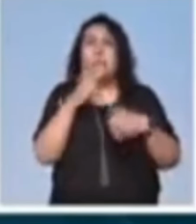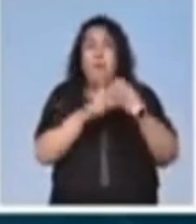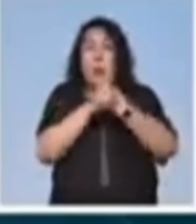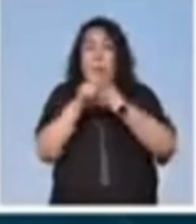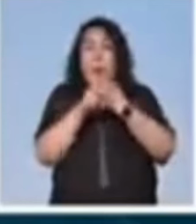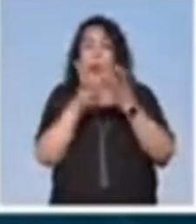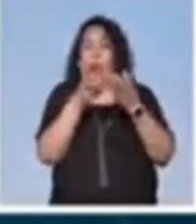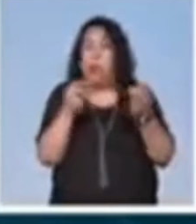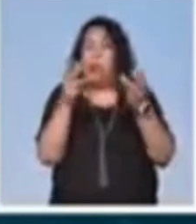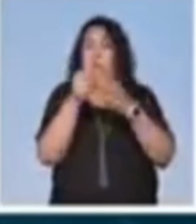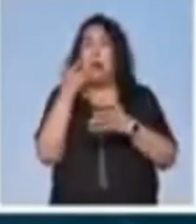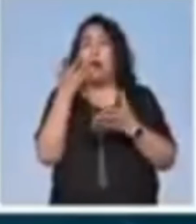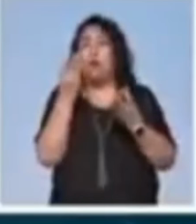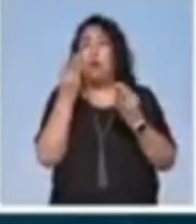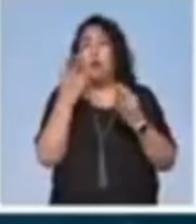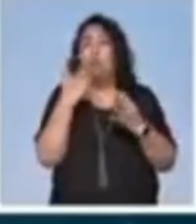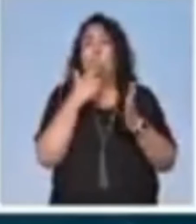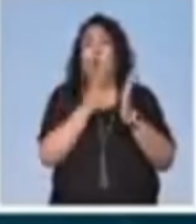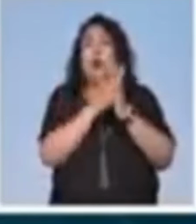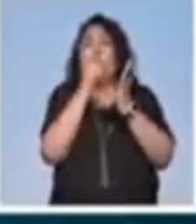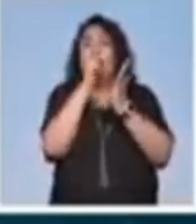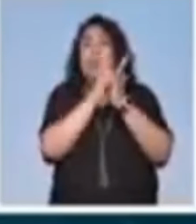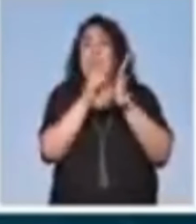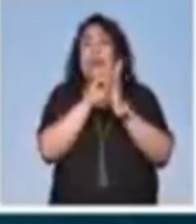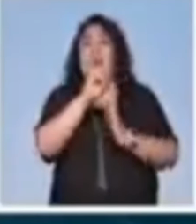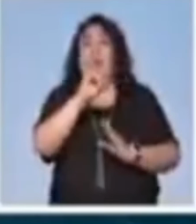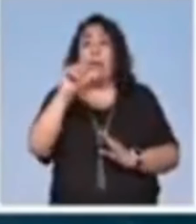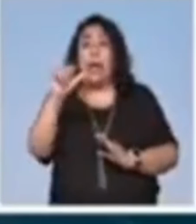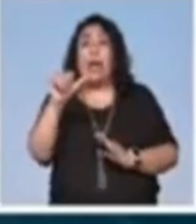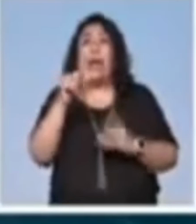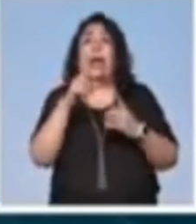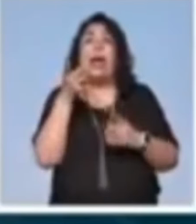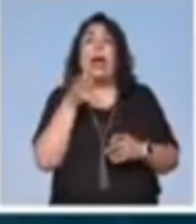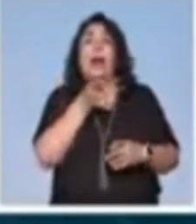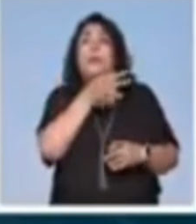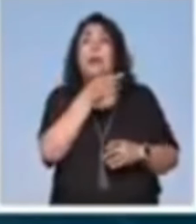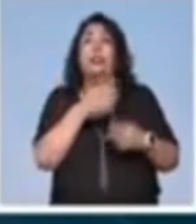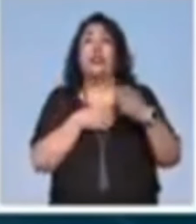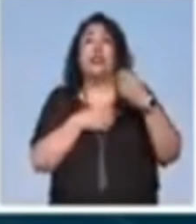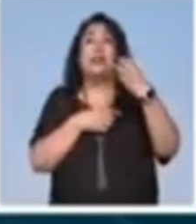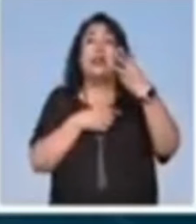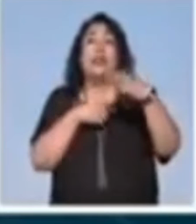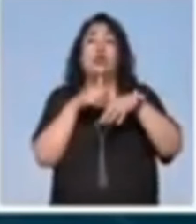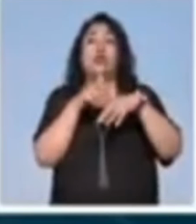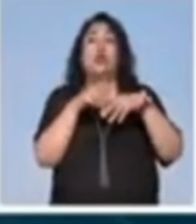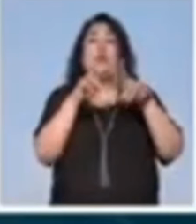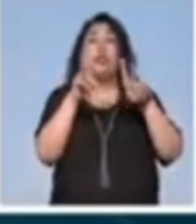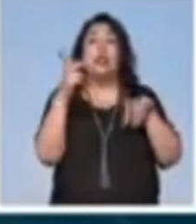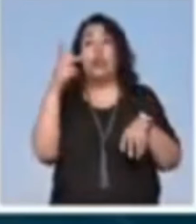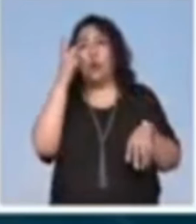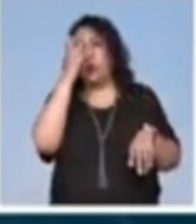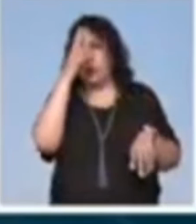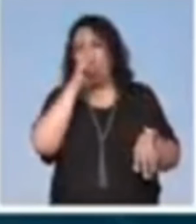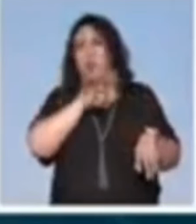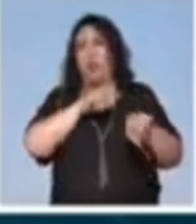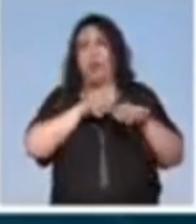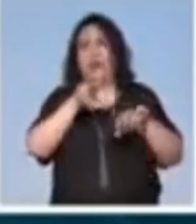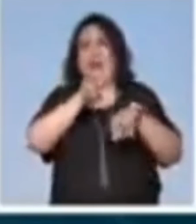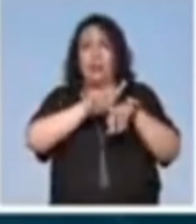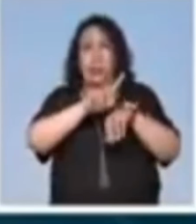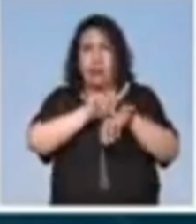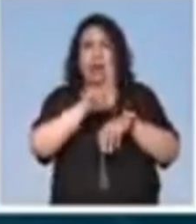que surgen. Ante el crecimiento de los libros escritos con IA, Amazon limitó a 3 el número de títulos que sus autores pueden publicar al